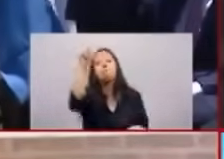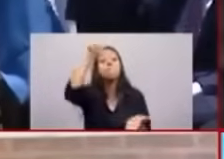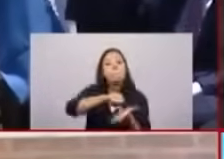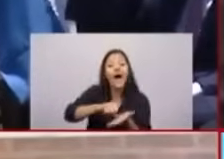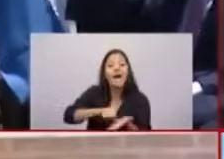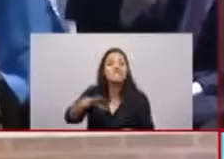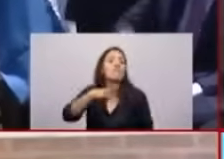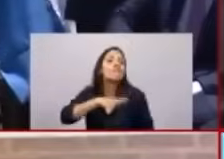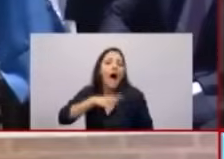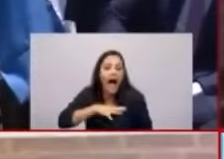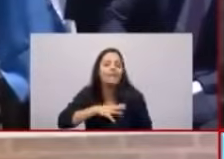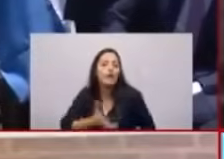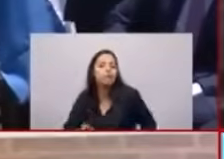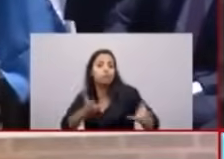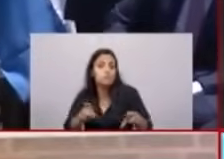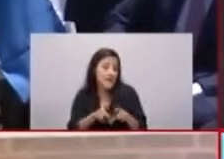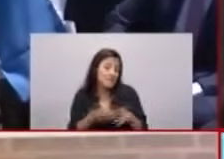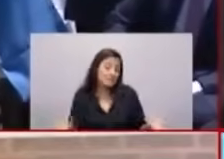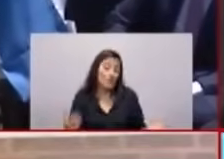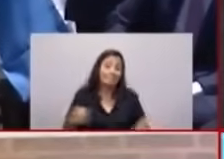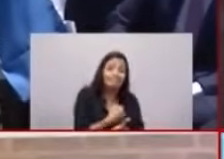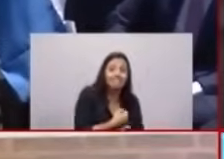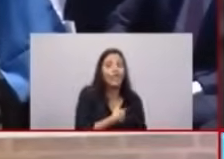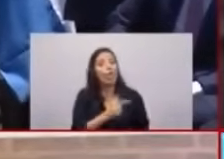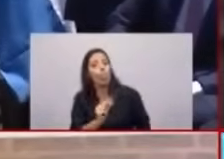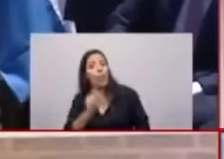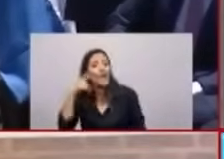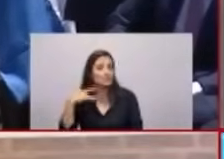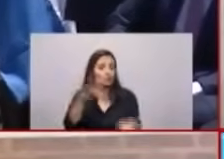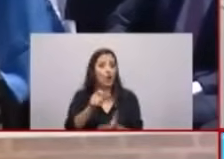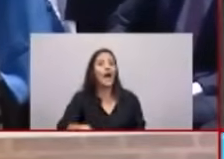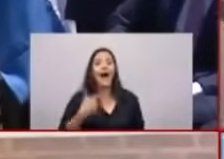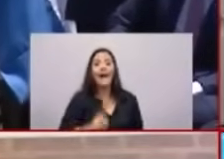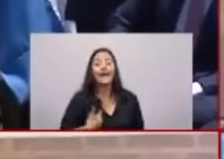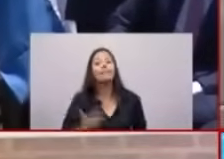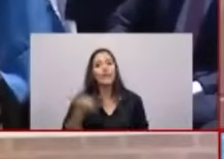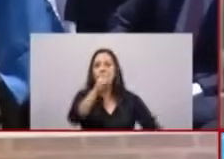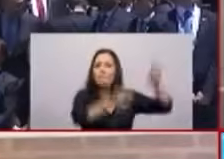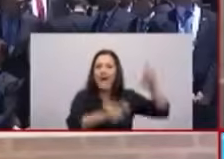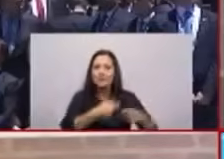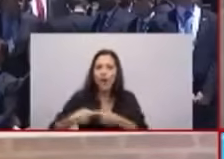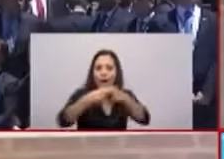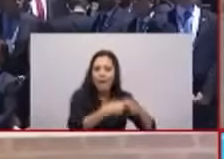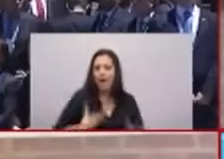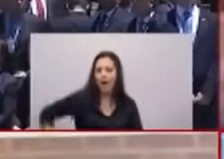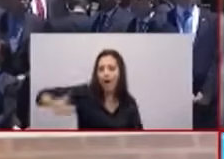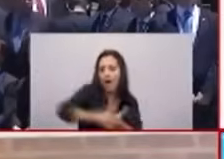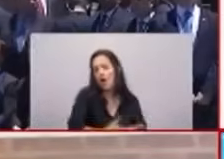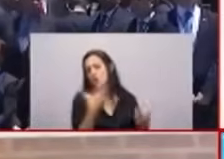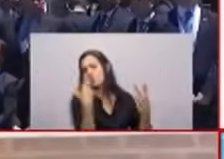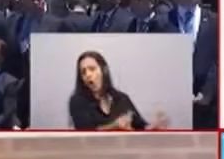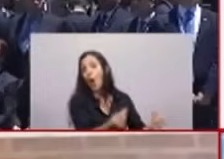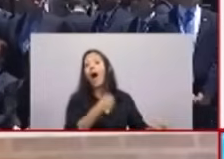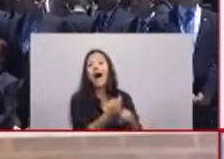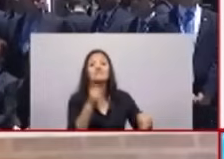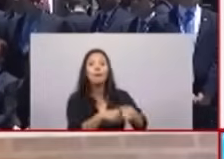ingresos indirectos que tienen que ver con la cobertura del 100% de los medicamentos, que es muy importante también para un jubilado. Estamos hablando de